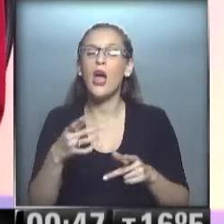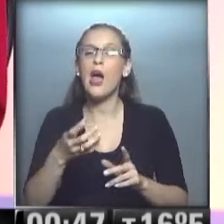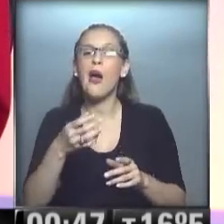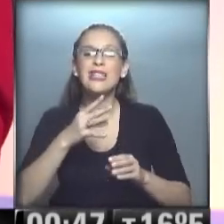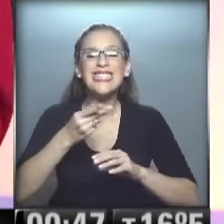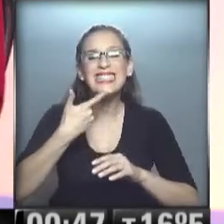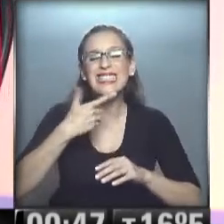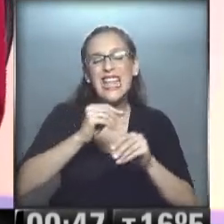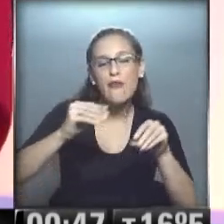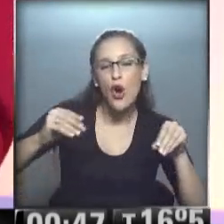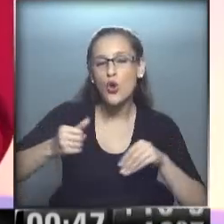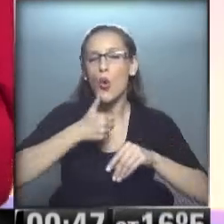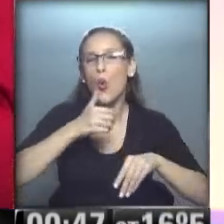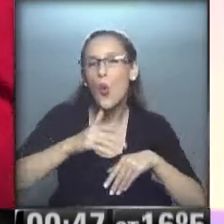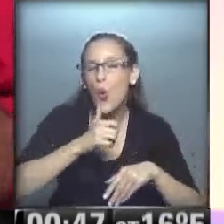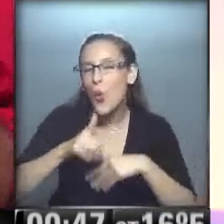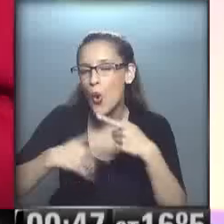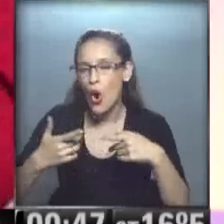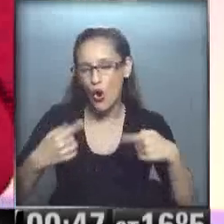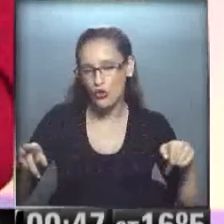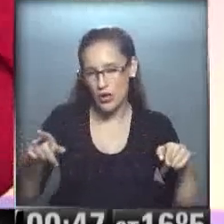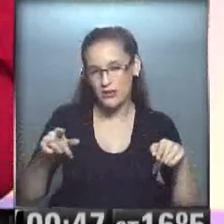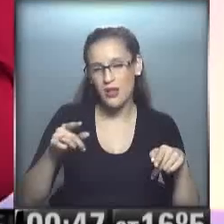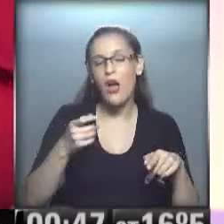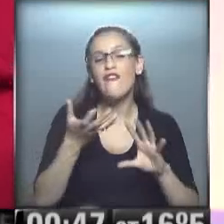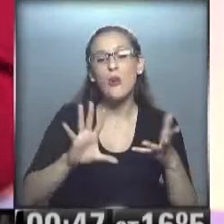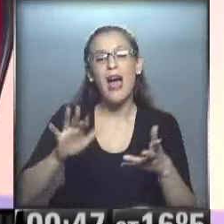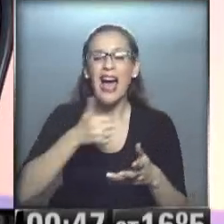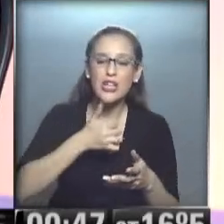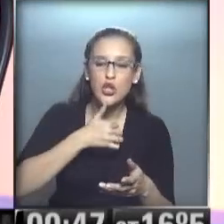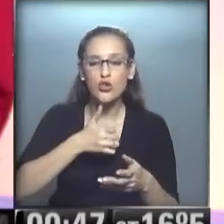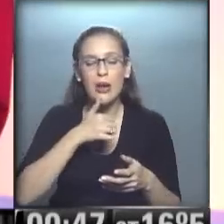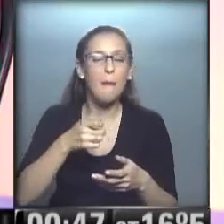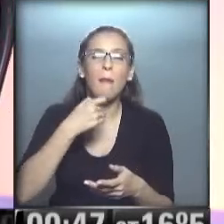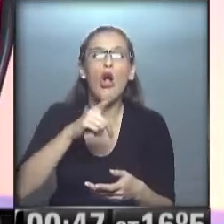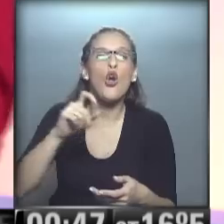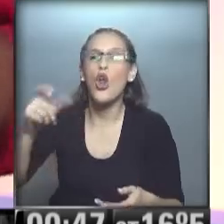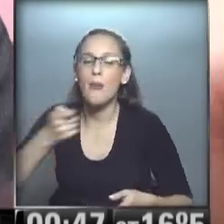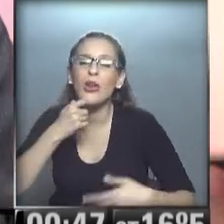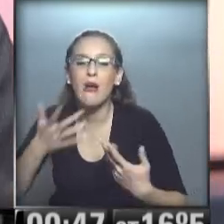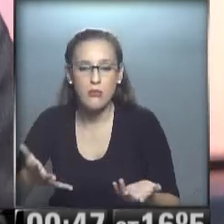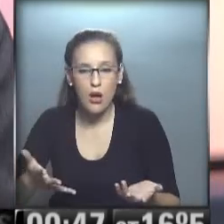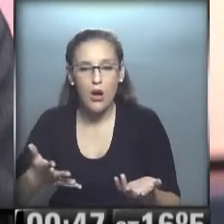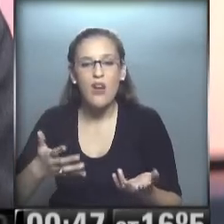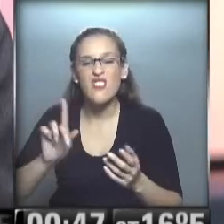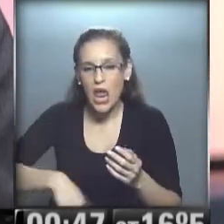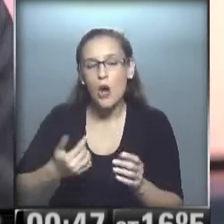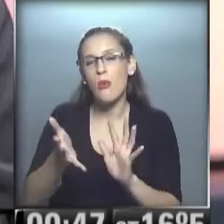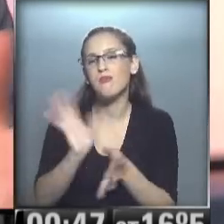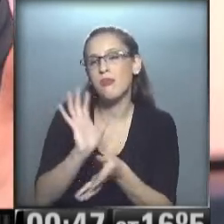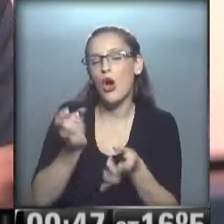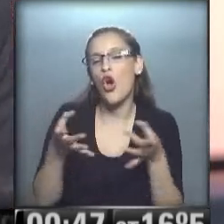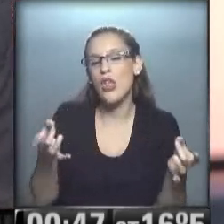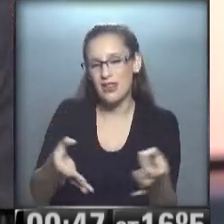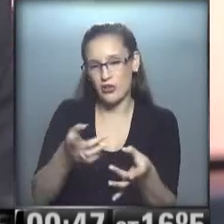que. Toda la contaminación que produce una gaseosa o algún otro tipo de bebida, más el transporte de llevar eso que obviamente se hace generalmente